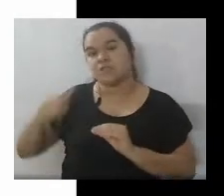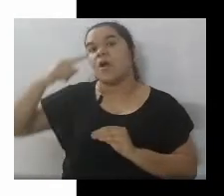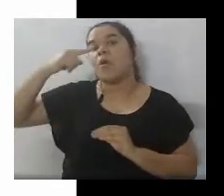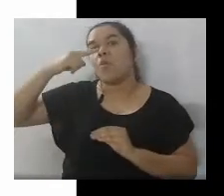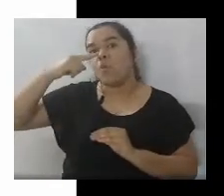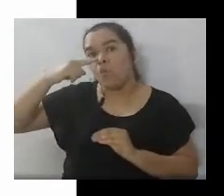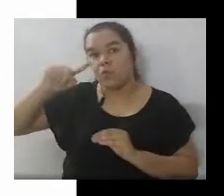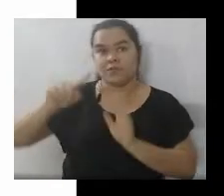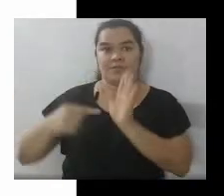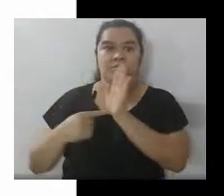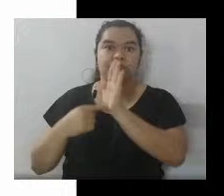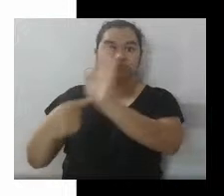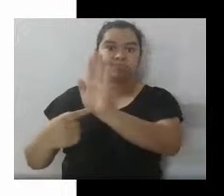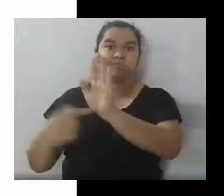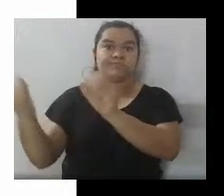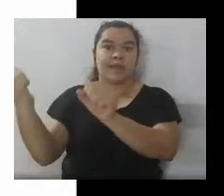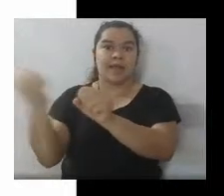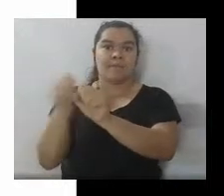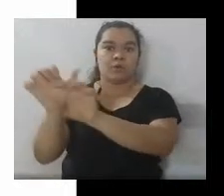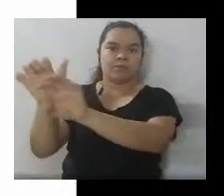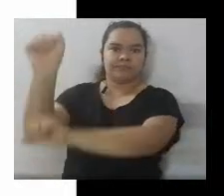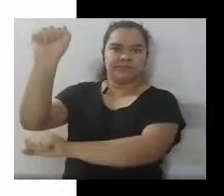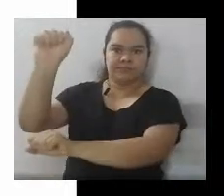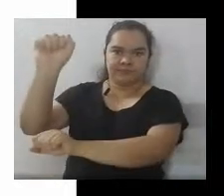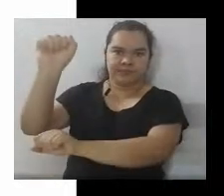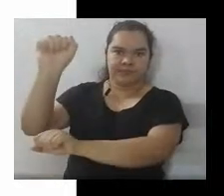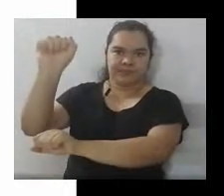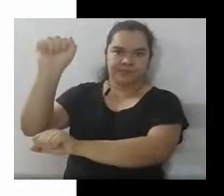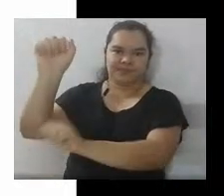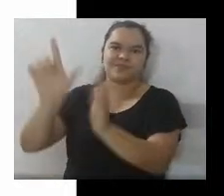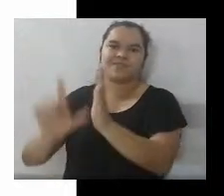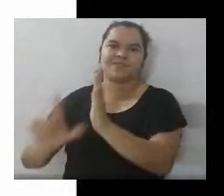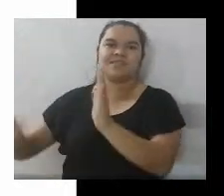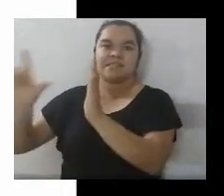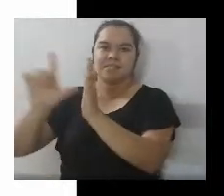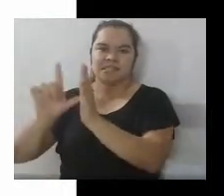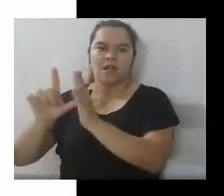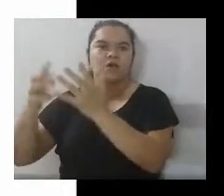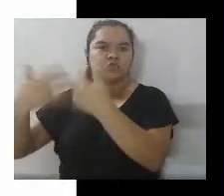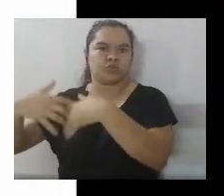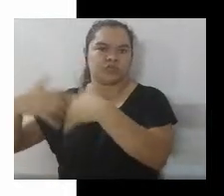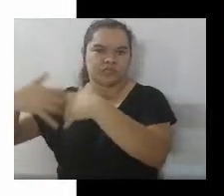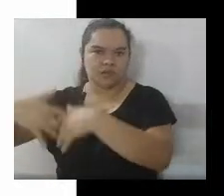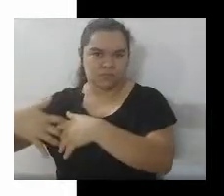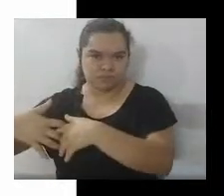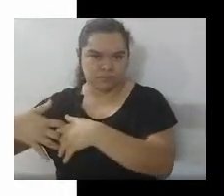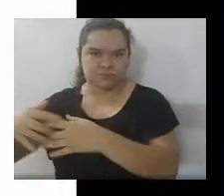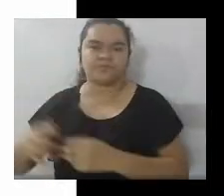alumno se recibe después de licenciado en sistemas.